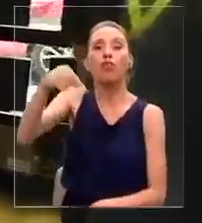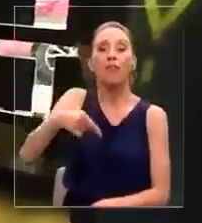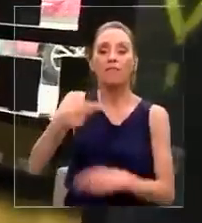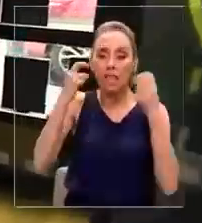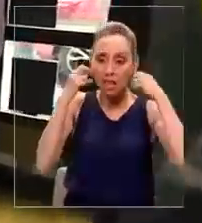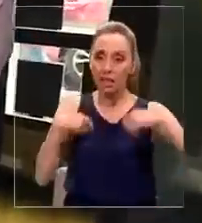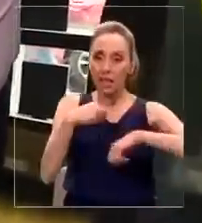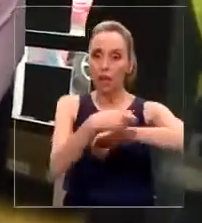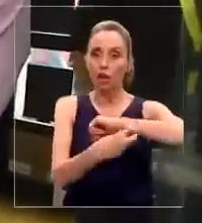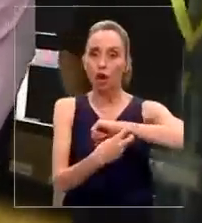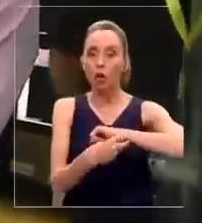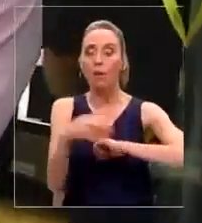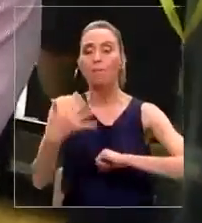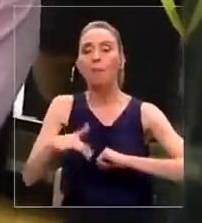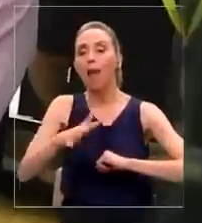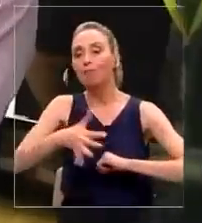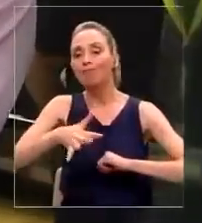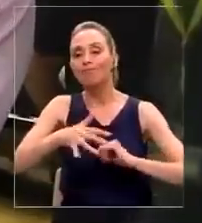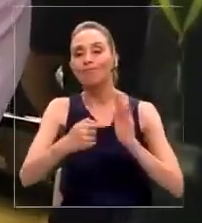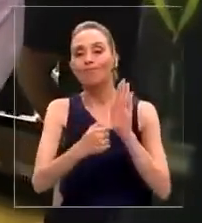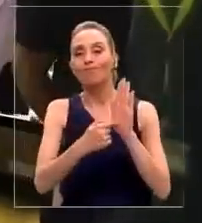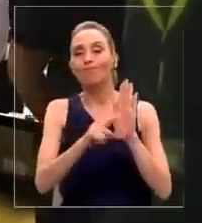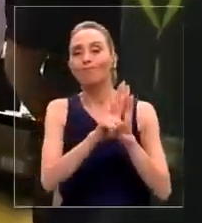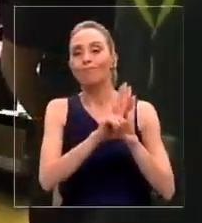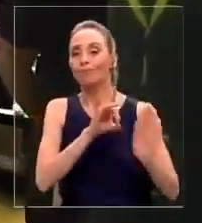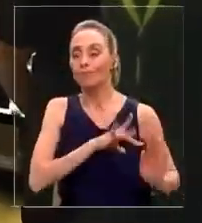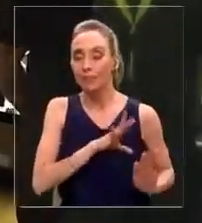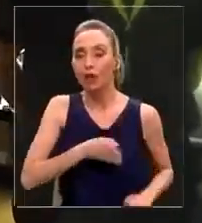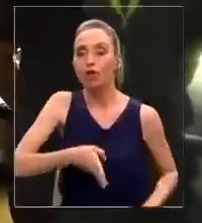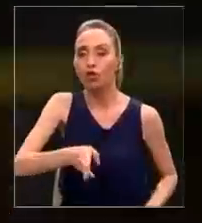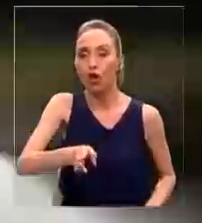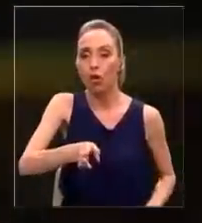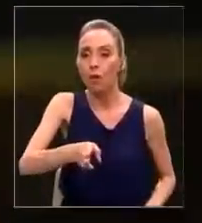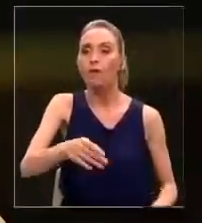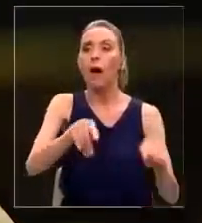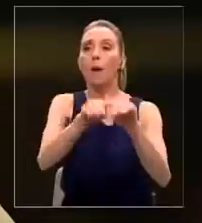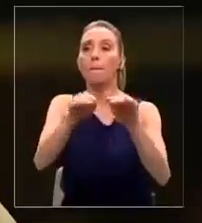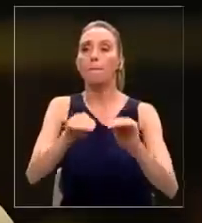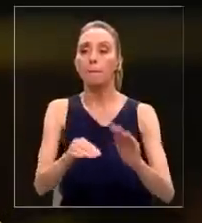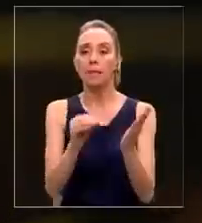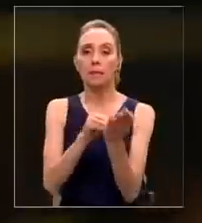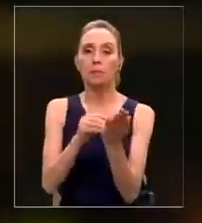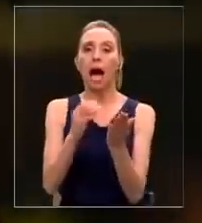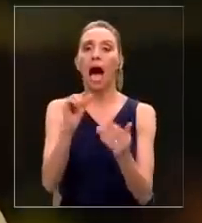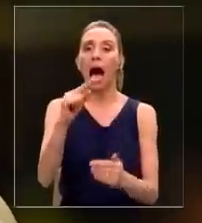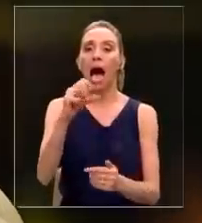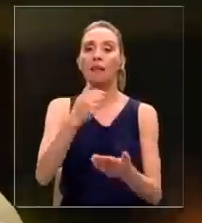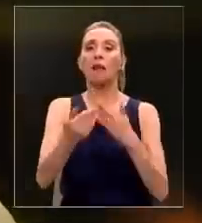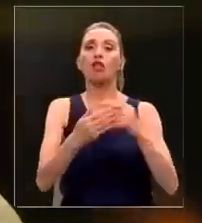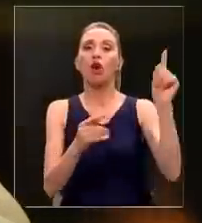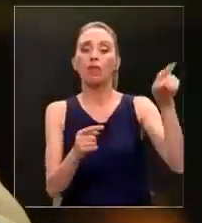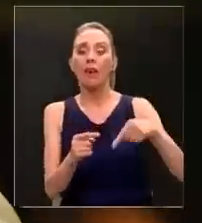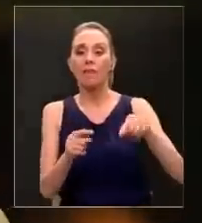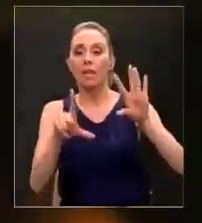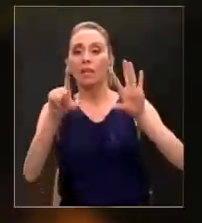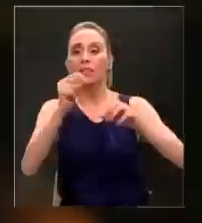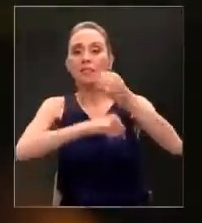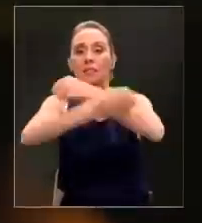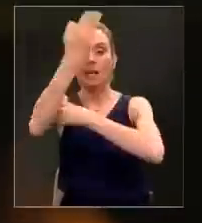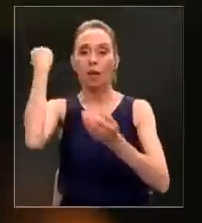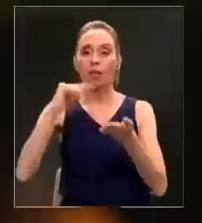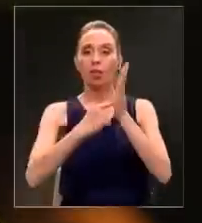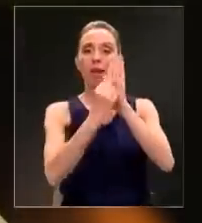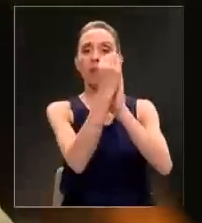las joyas es deficiente, pues aún sigue vigente la misma acta de procedencia de hace más de 70